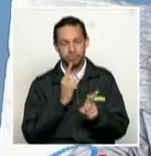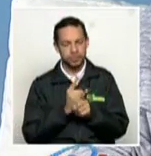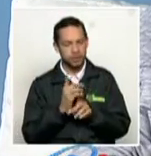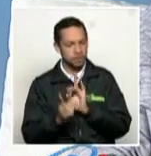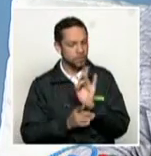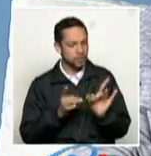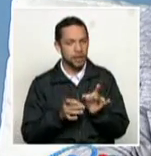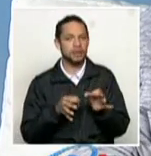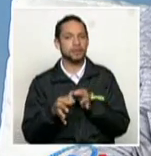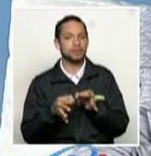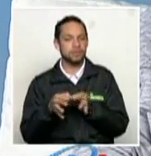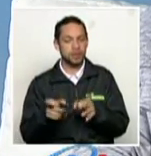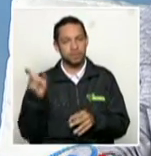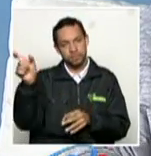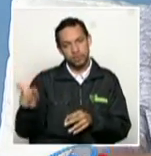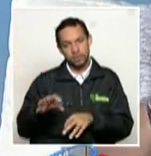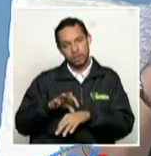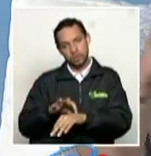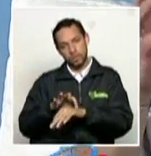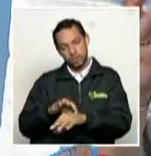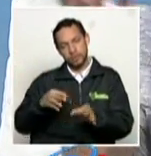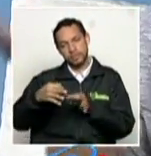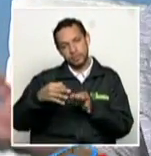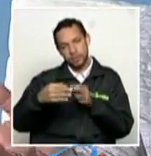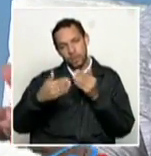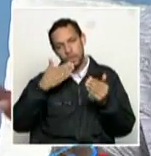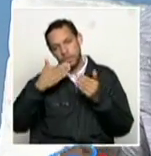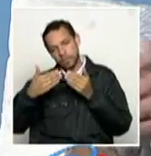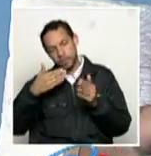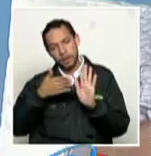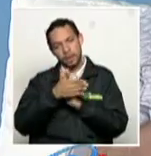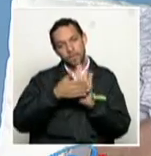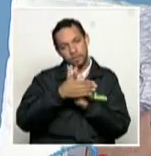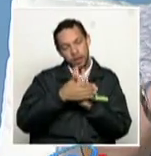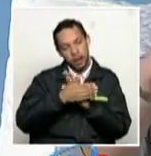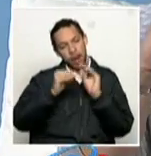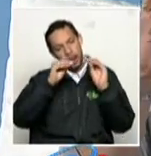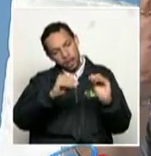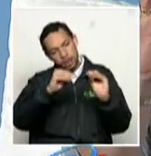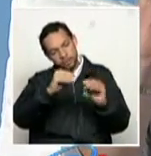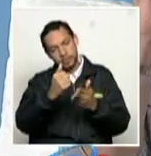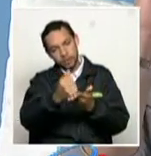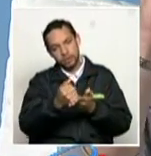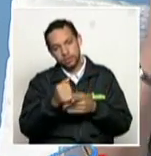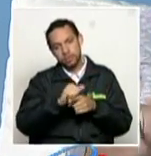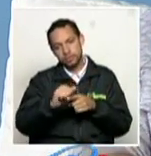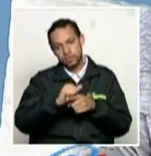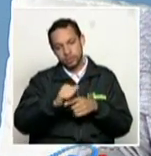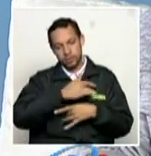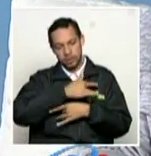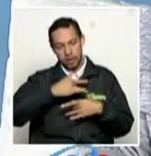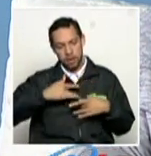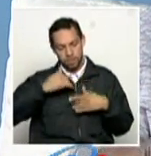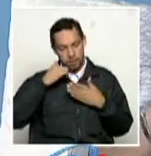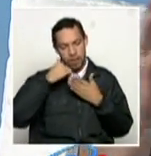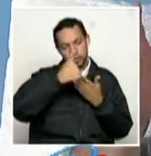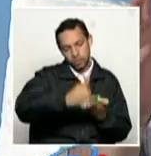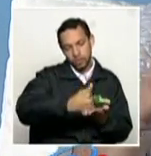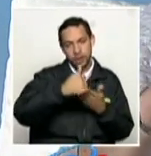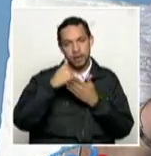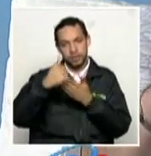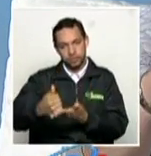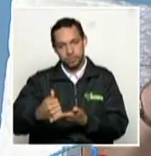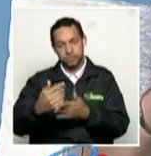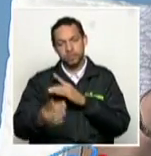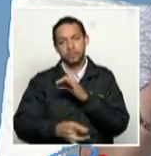precisa de la explicación del doctor Jorge Enrique Rojas hace que, como lo dije al comienzo del programa, pues la medicina sea vista desde otro punto y